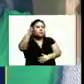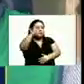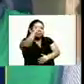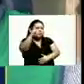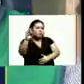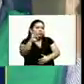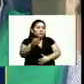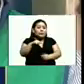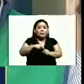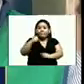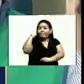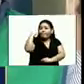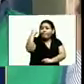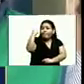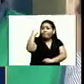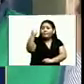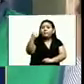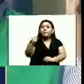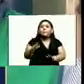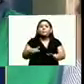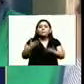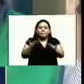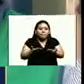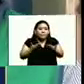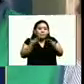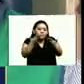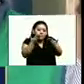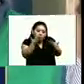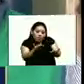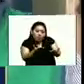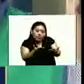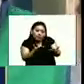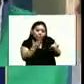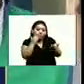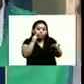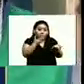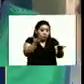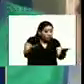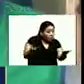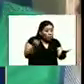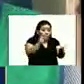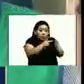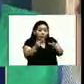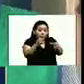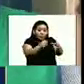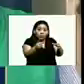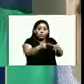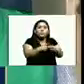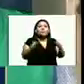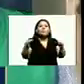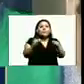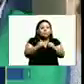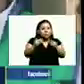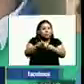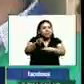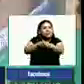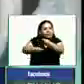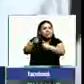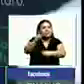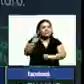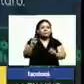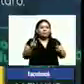es importantísimo darles una mano amiga Acercarles las oportunidades e invertir en nuevas oportunidades